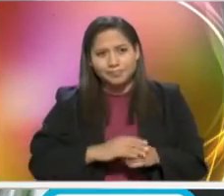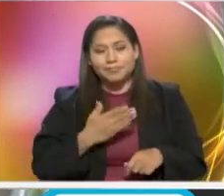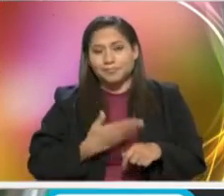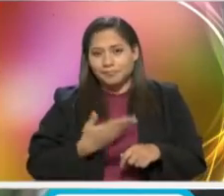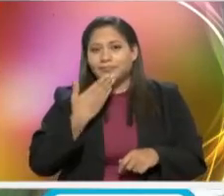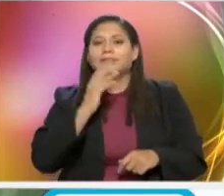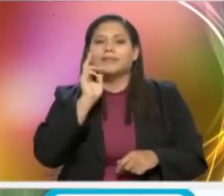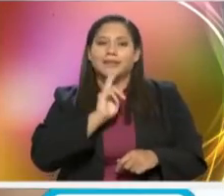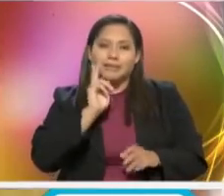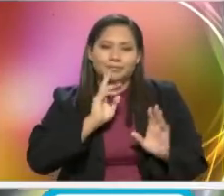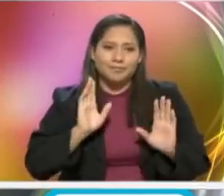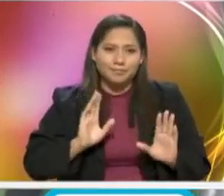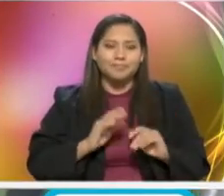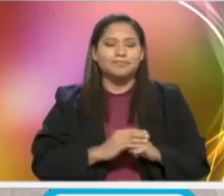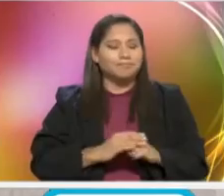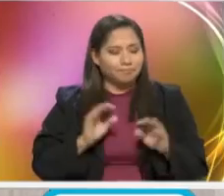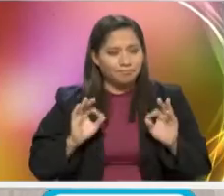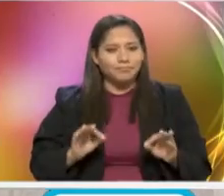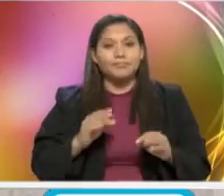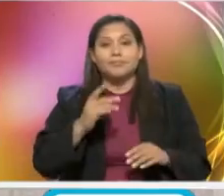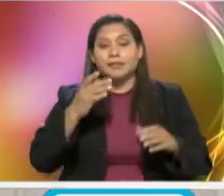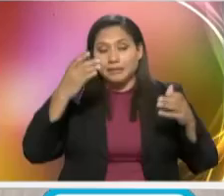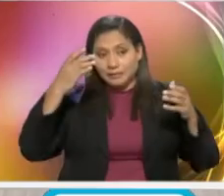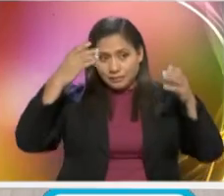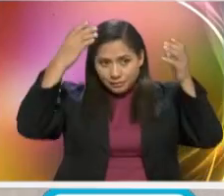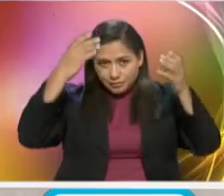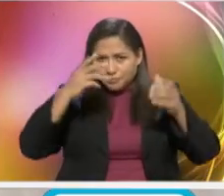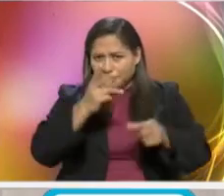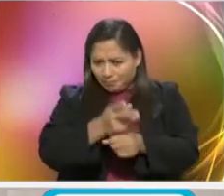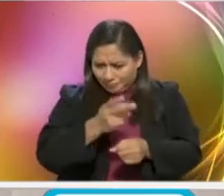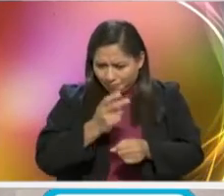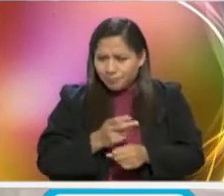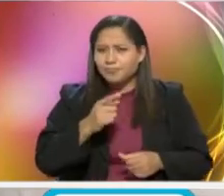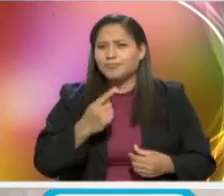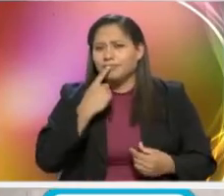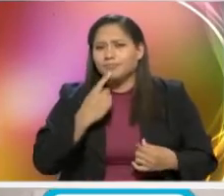si es cierto. Excelente. Chef, pues te invito a que